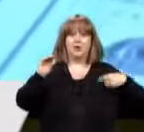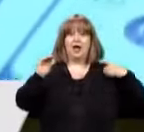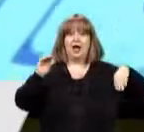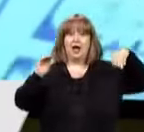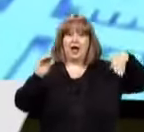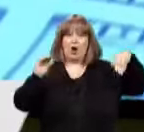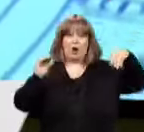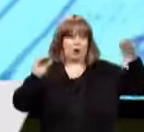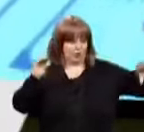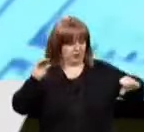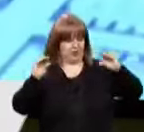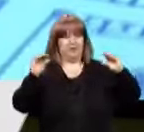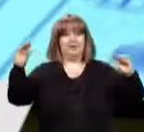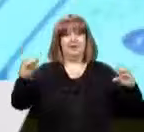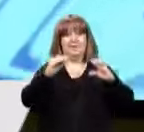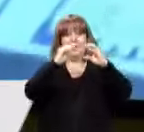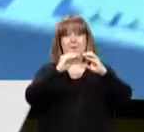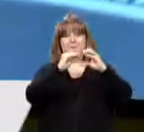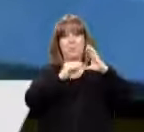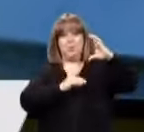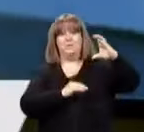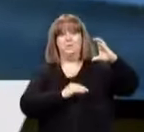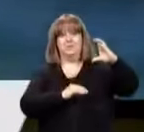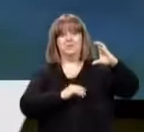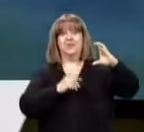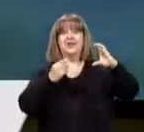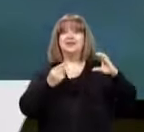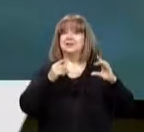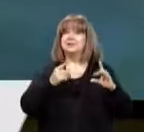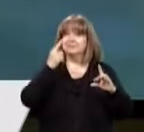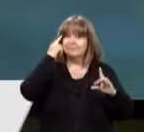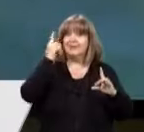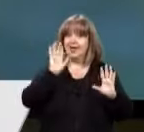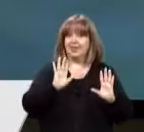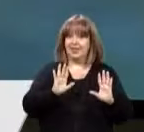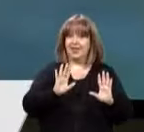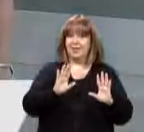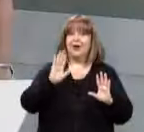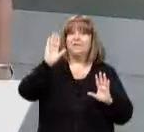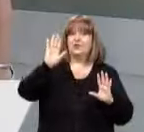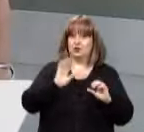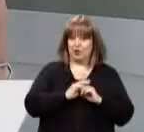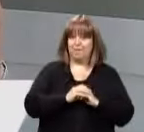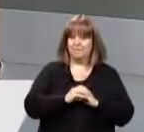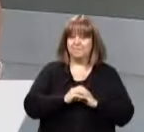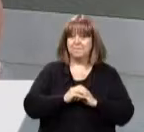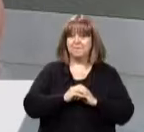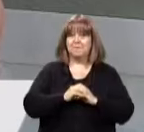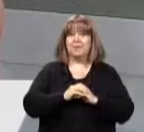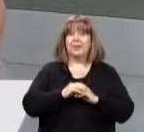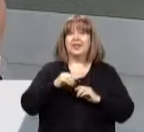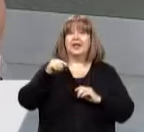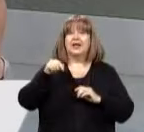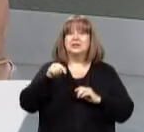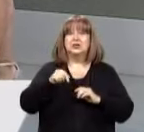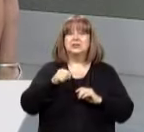es decir bueno esa plata la guardo porque no la voy a gastar nunca si no es que un consumo que lo voy a posponer para el futuro Qué bueno eso en vez de trabajar para la